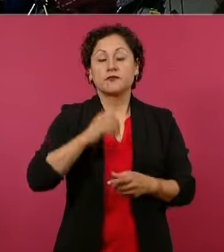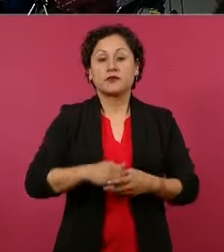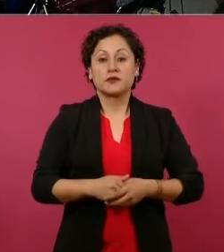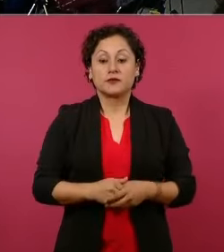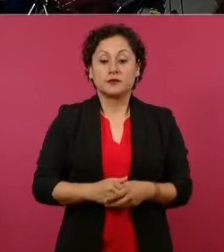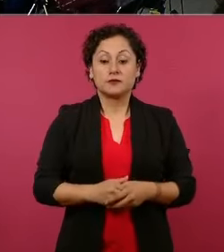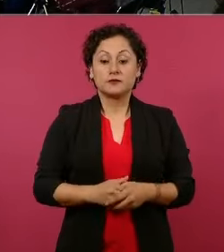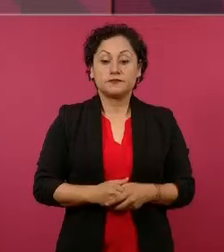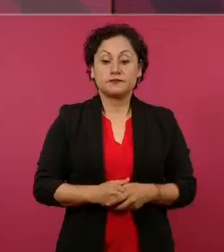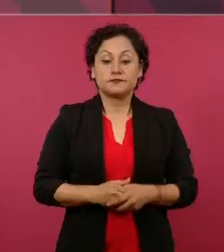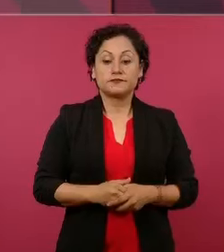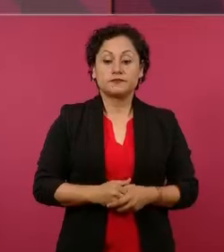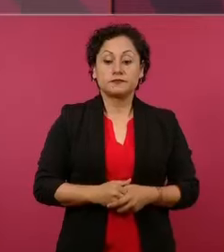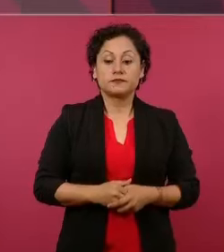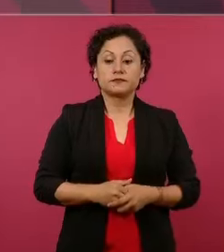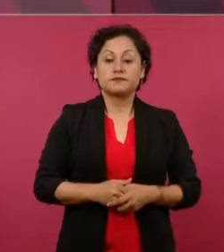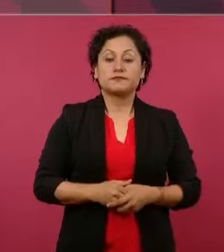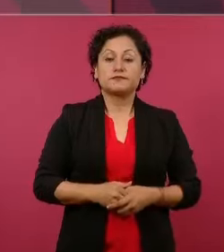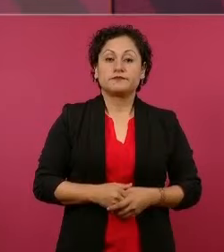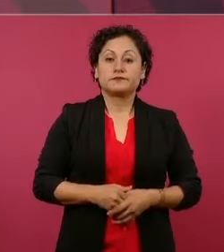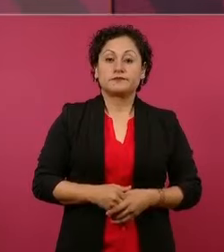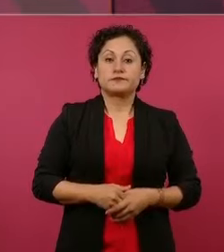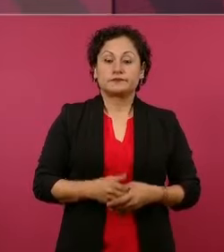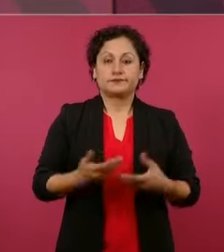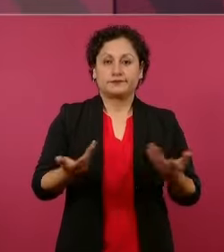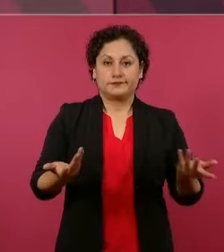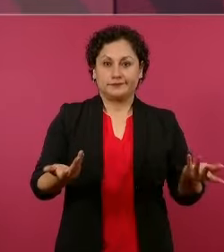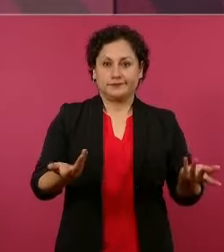eh los